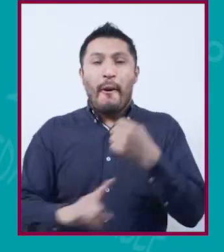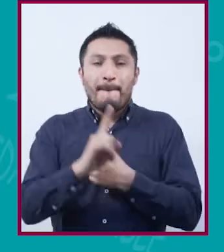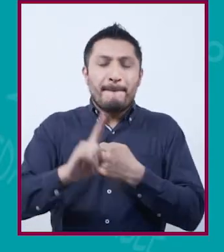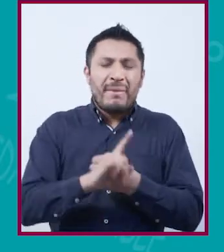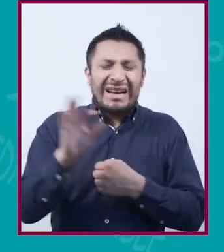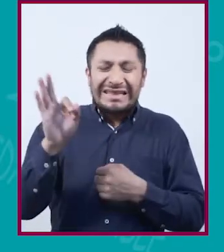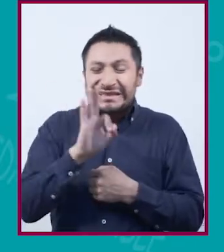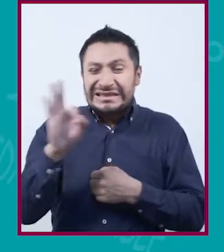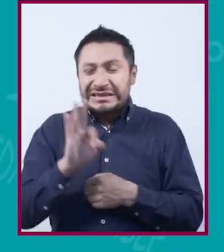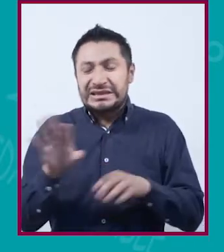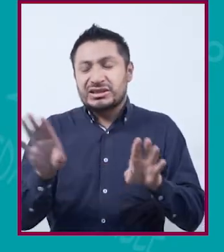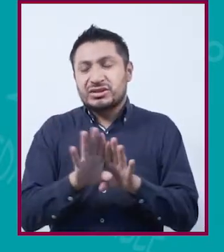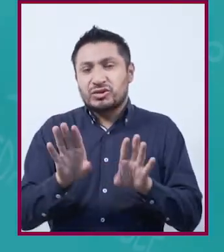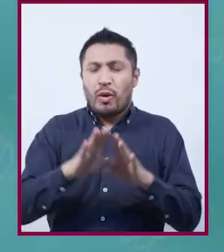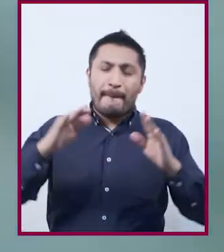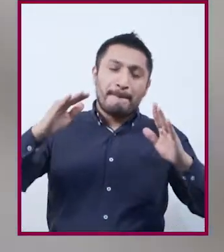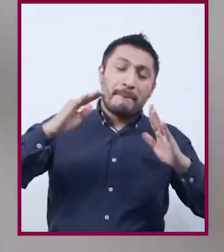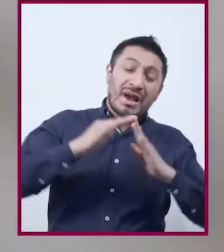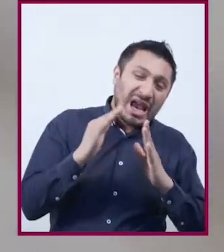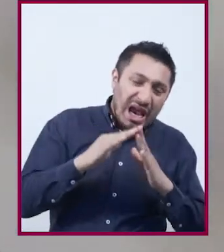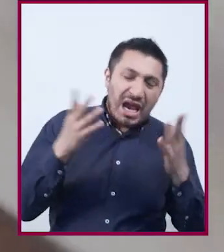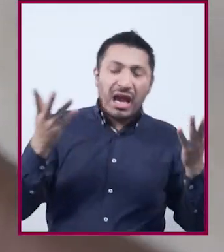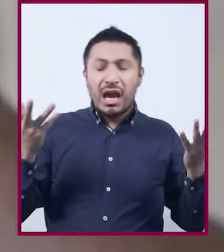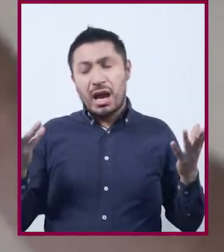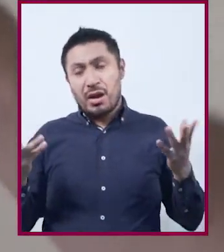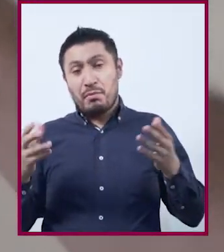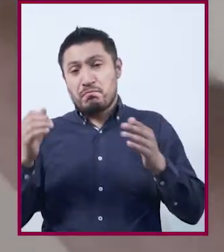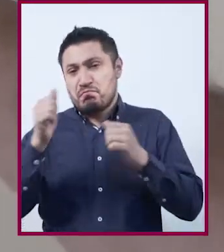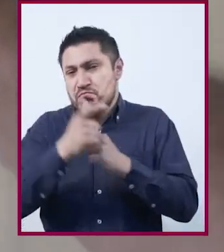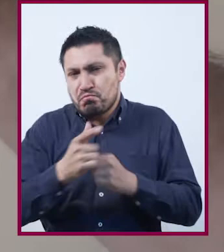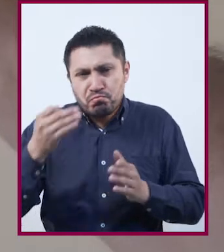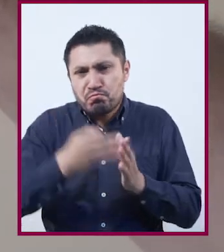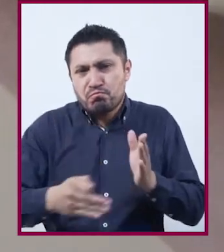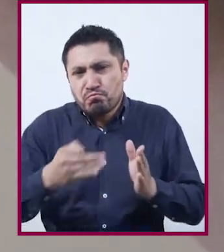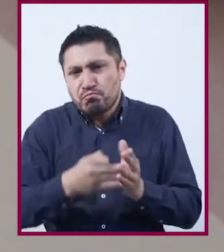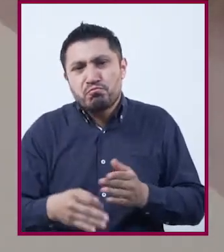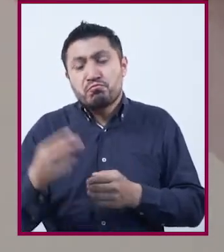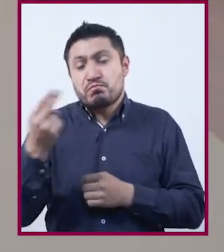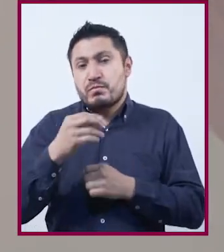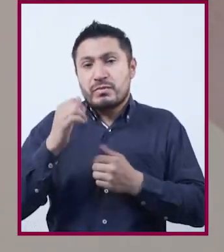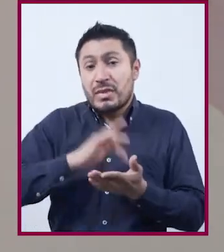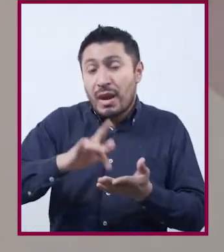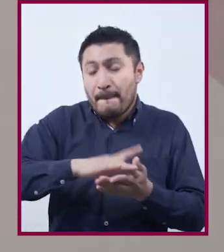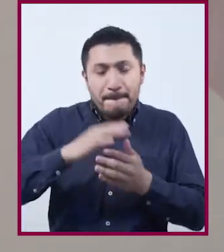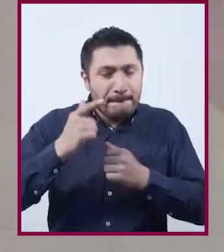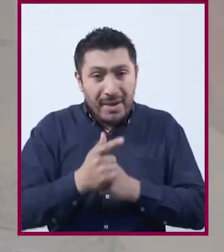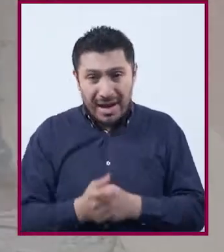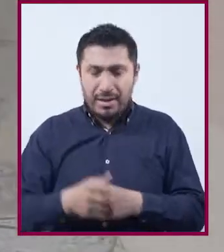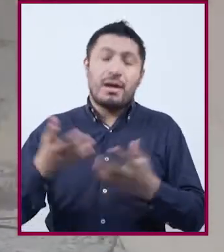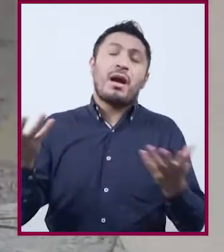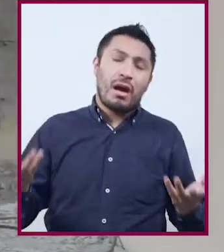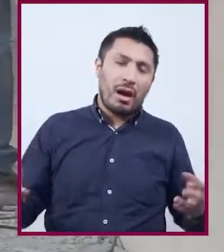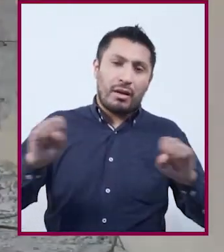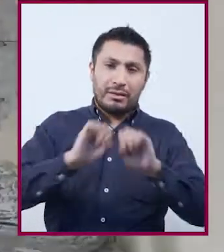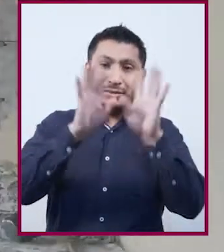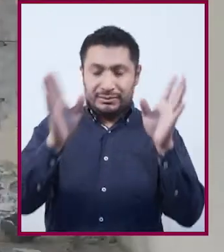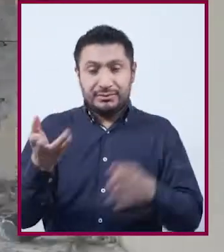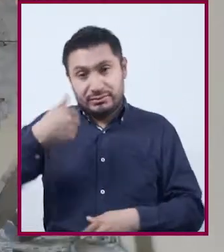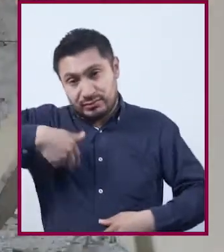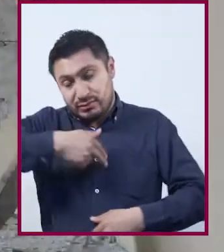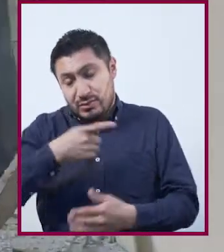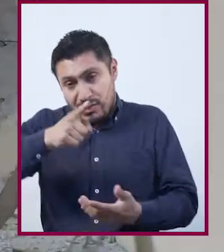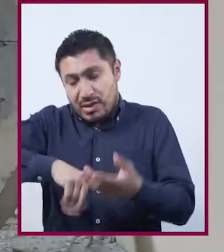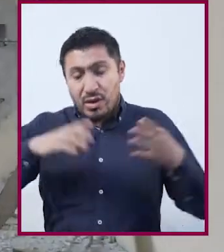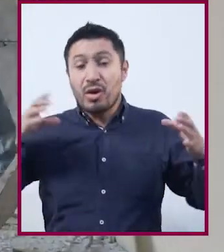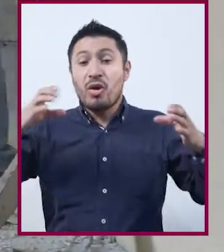de que tenga algún problema, ya sea estructural, le haga falta algo, necesite el apoyo, pues claramente, como